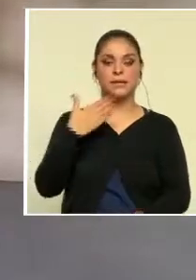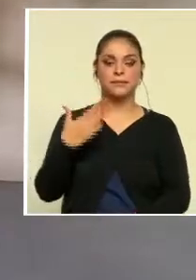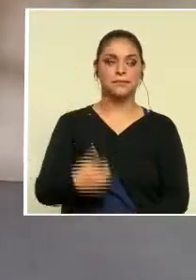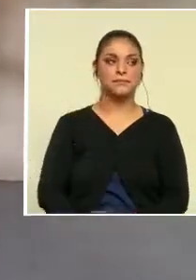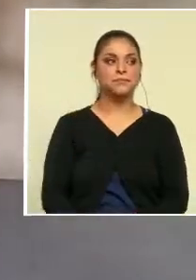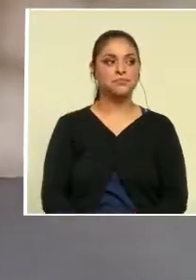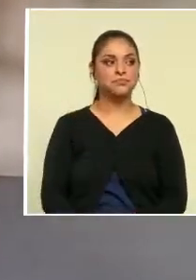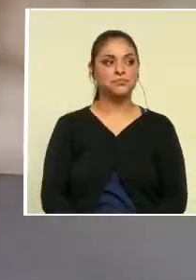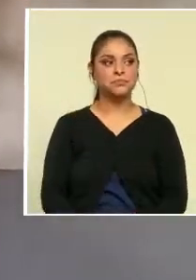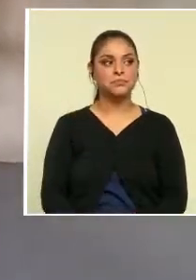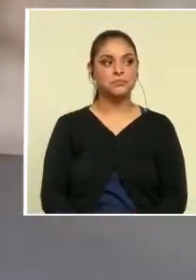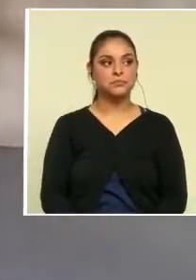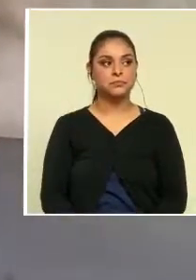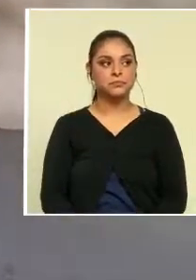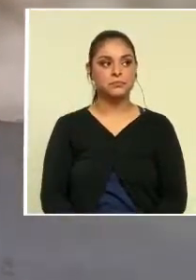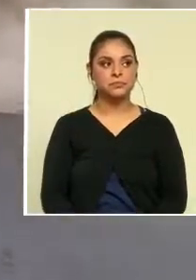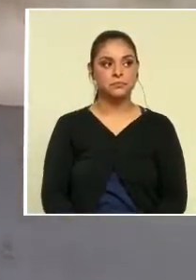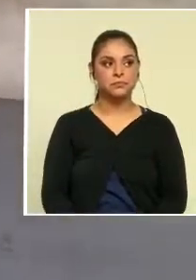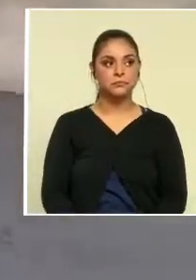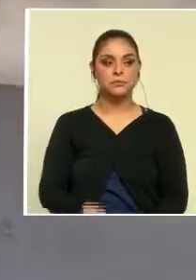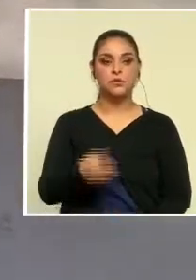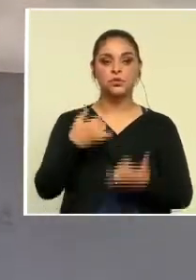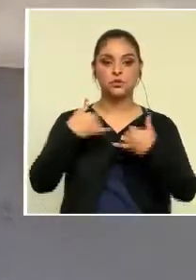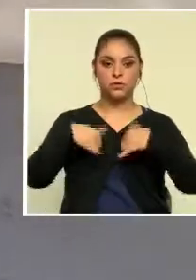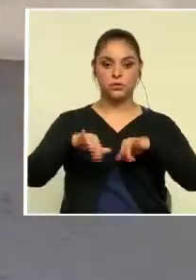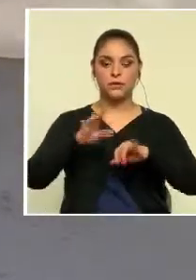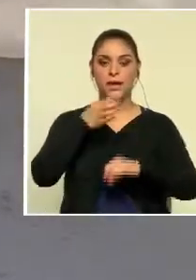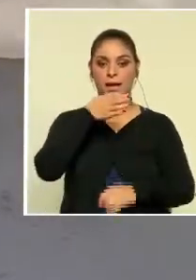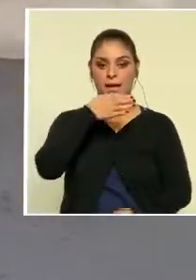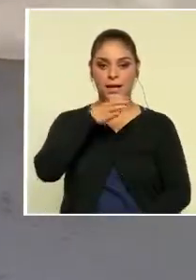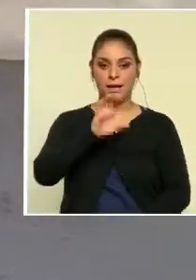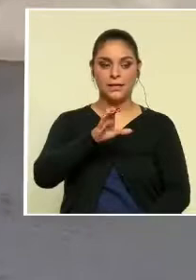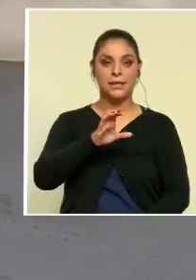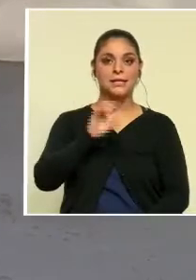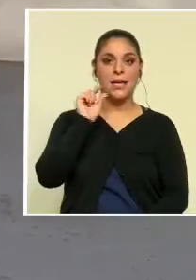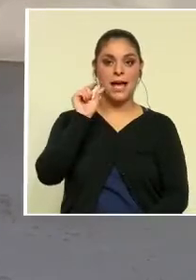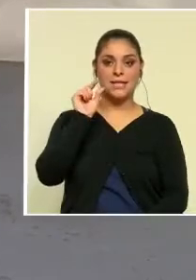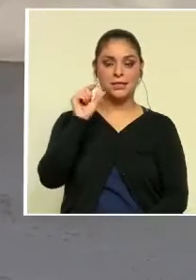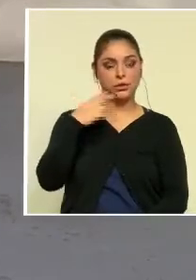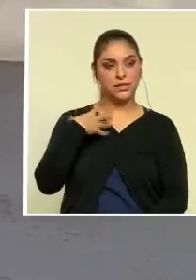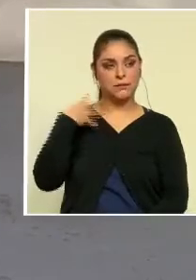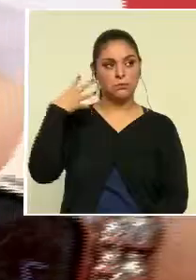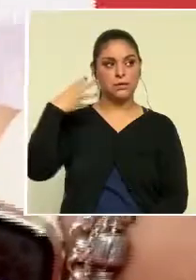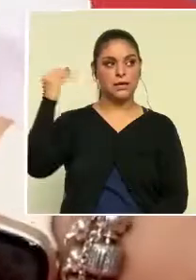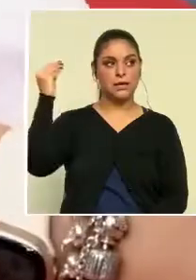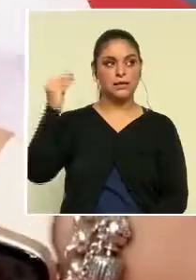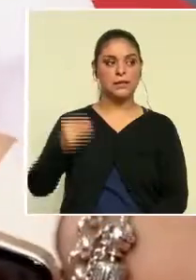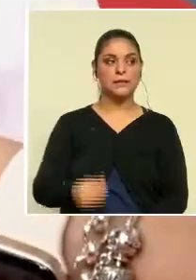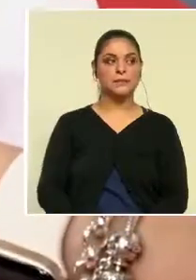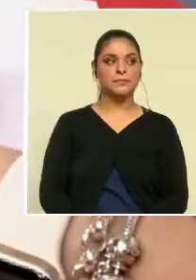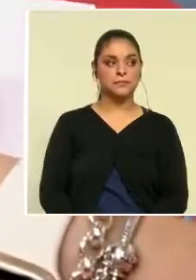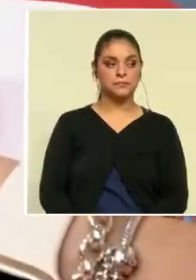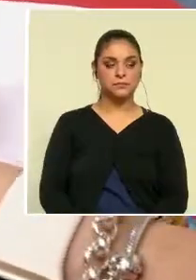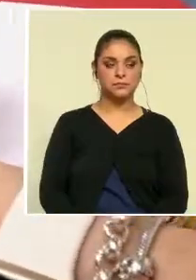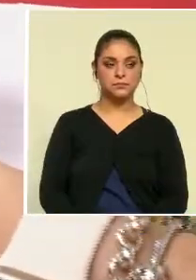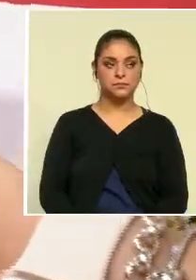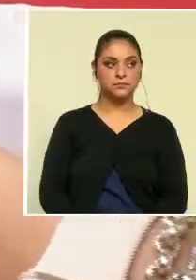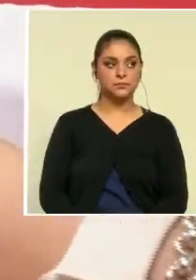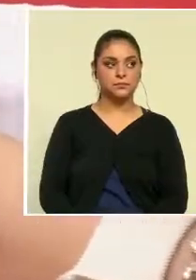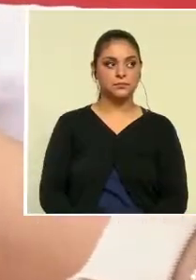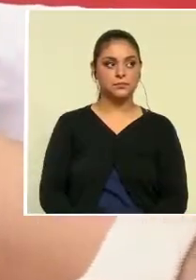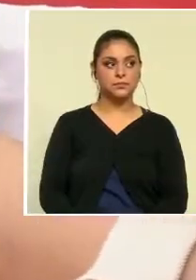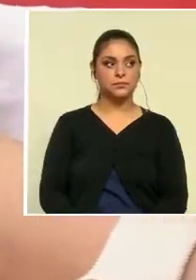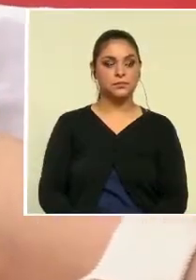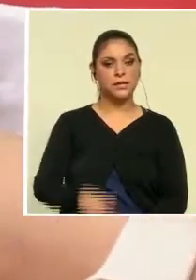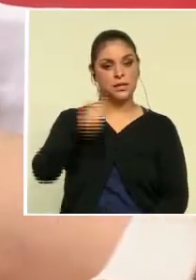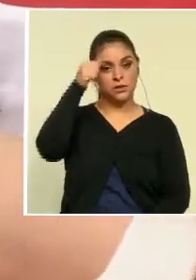porque todavía está caliente niña buena y ya casi nos tenemos que ir yo voy a agregar el whatsapp recuerden el